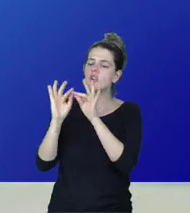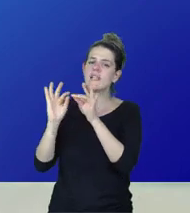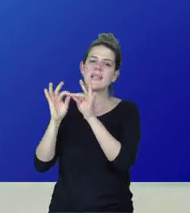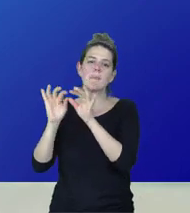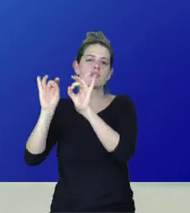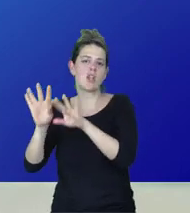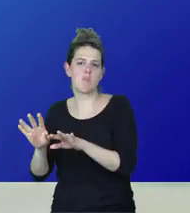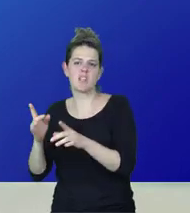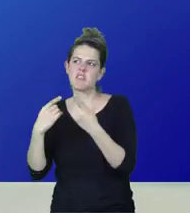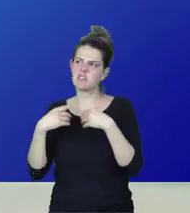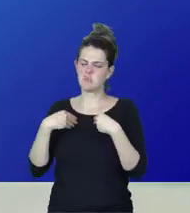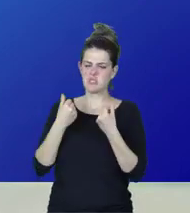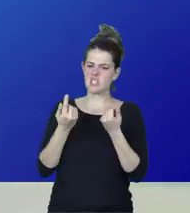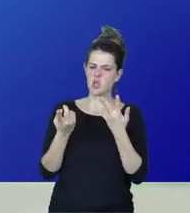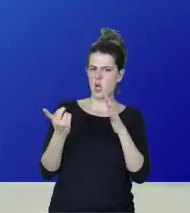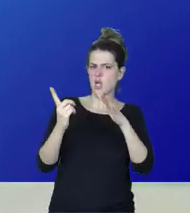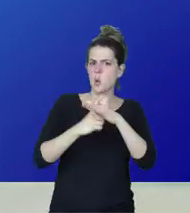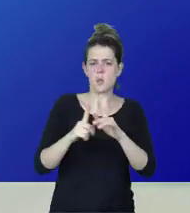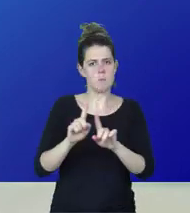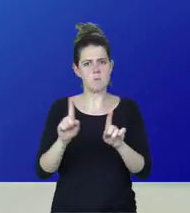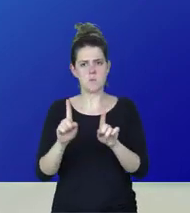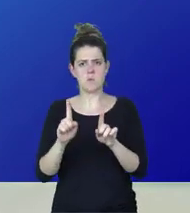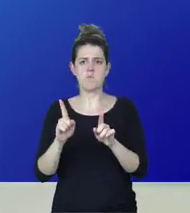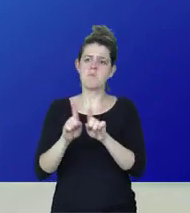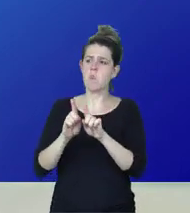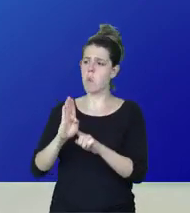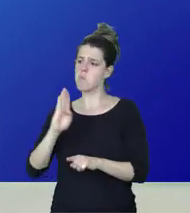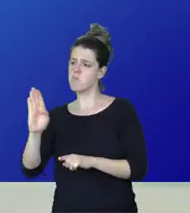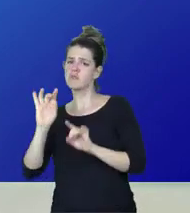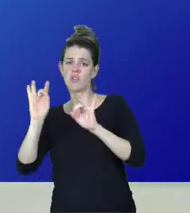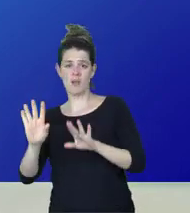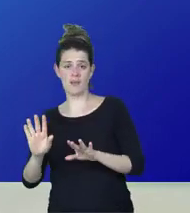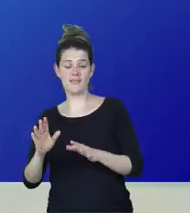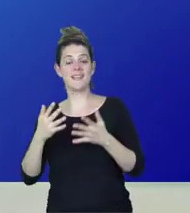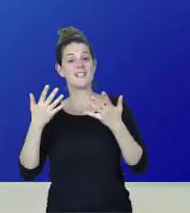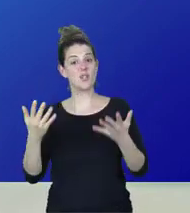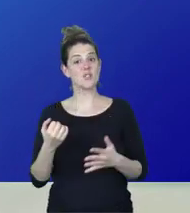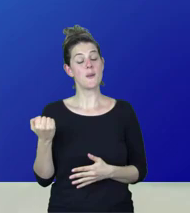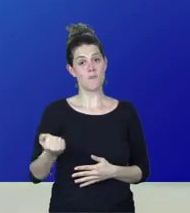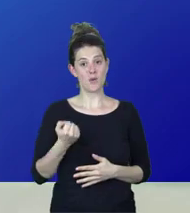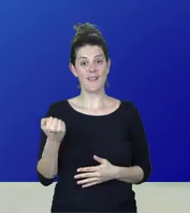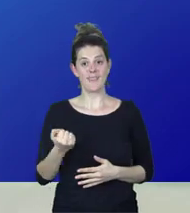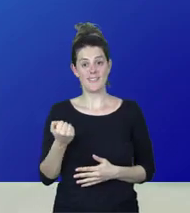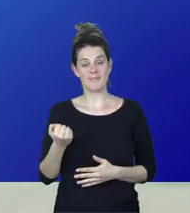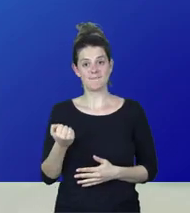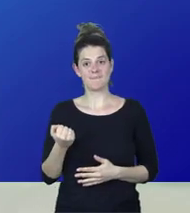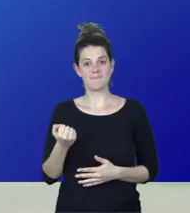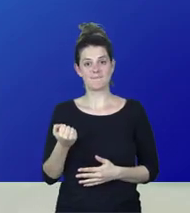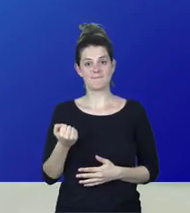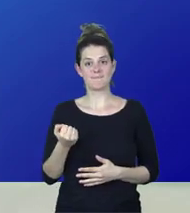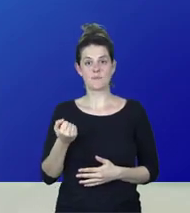comunidad educativa. Por eso una de las sugerencias muy importantes que planteamos es que